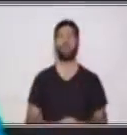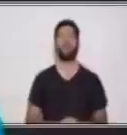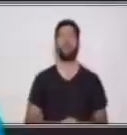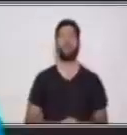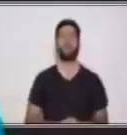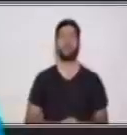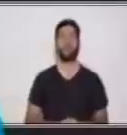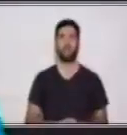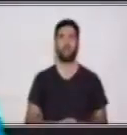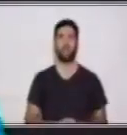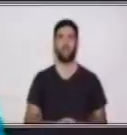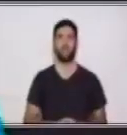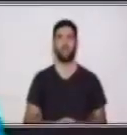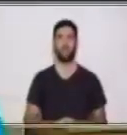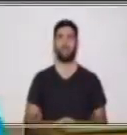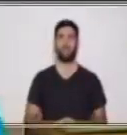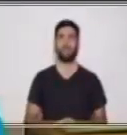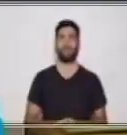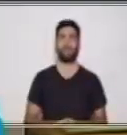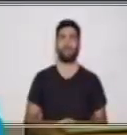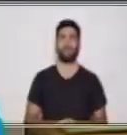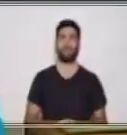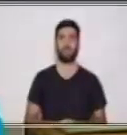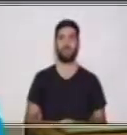y vamos a ampliar el triángulo.